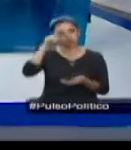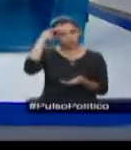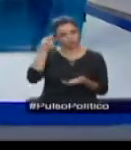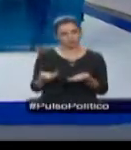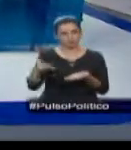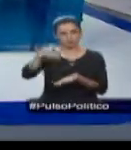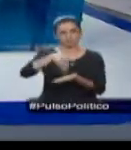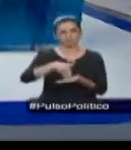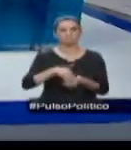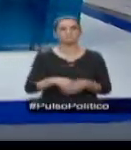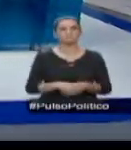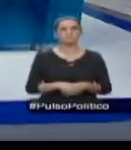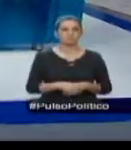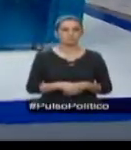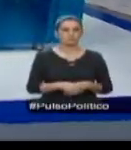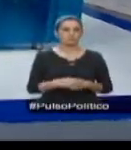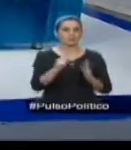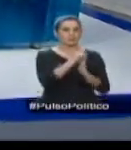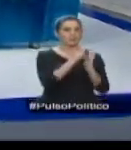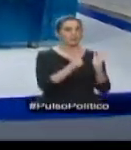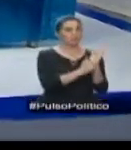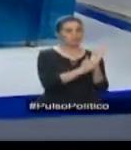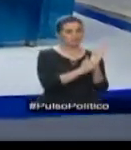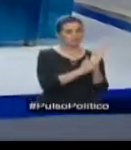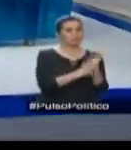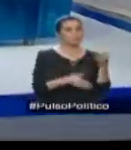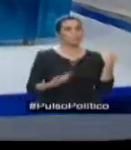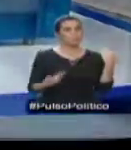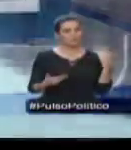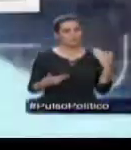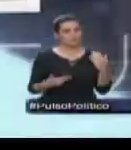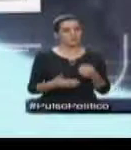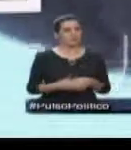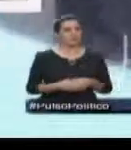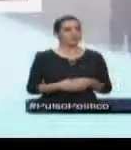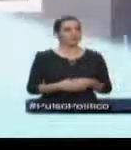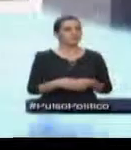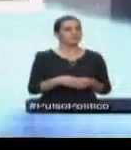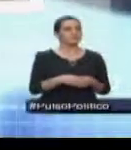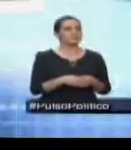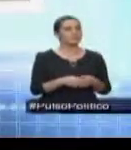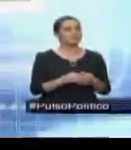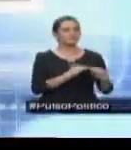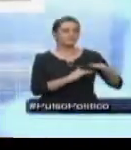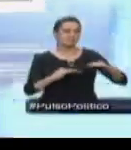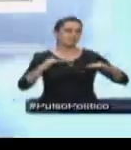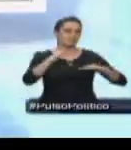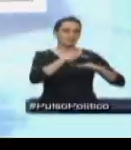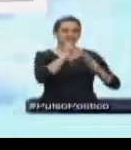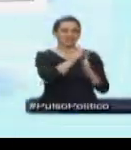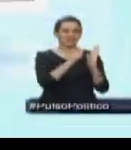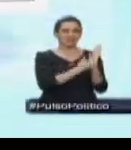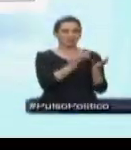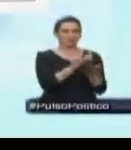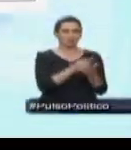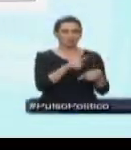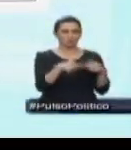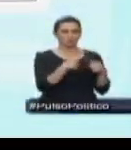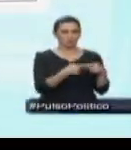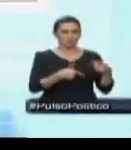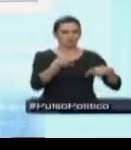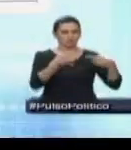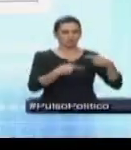20 la agenda de orden político se va a superponer a la agenda económica cuando se discutan las